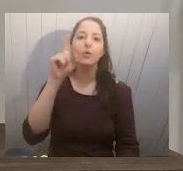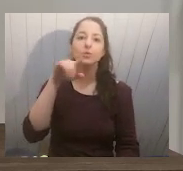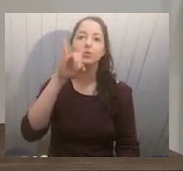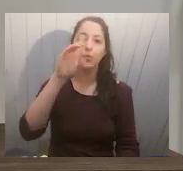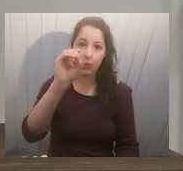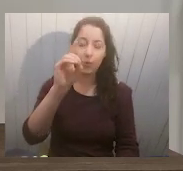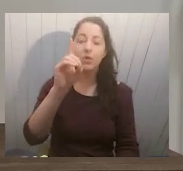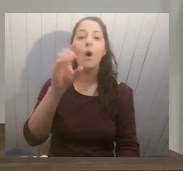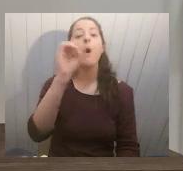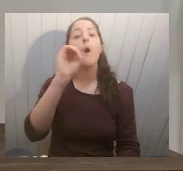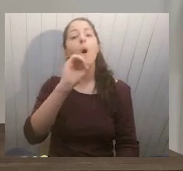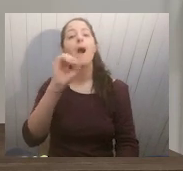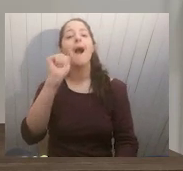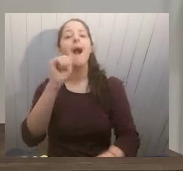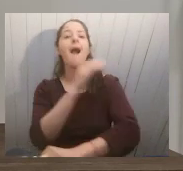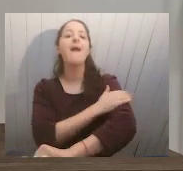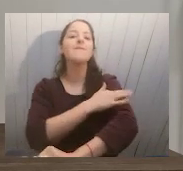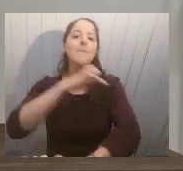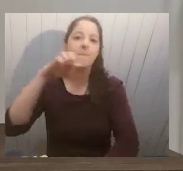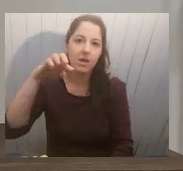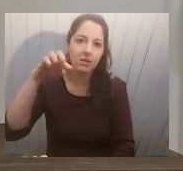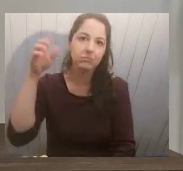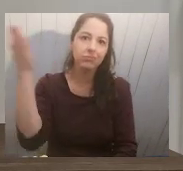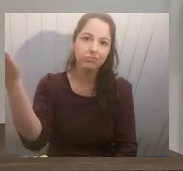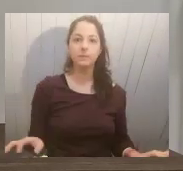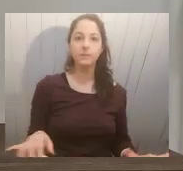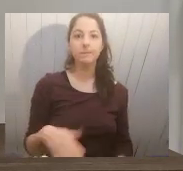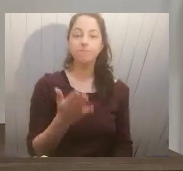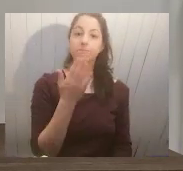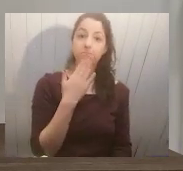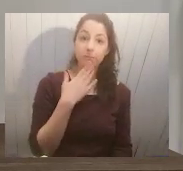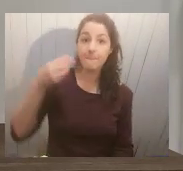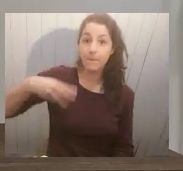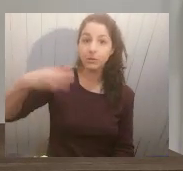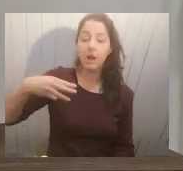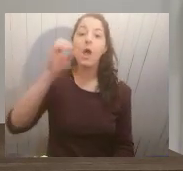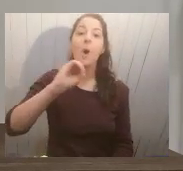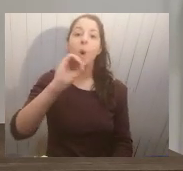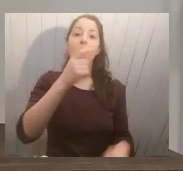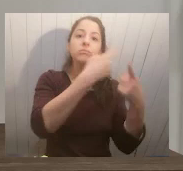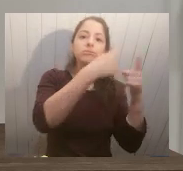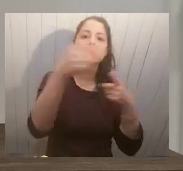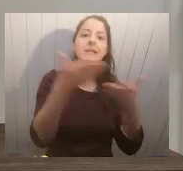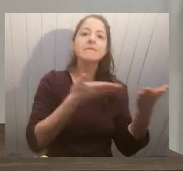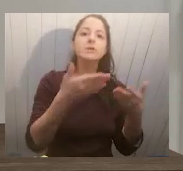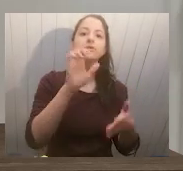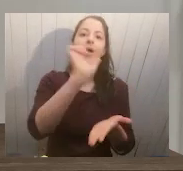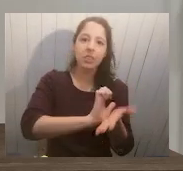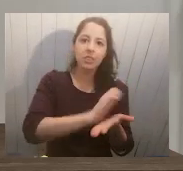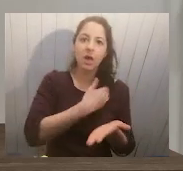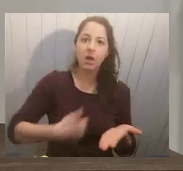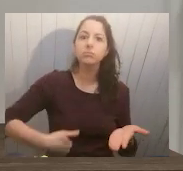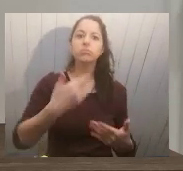AFP. En municipalidades y otros servicios del Estado, se han despedido de un día para el